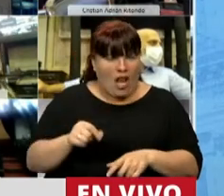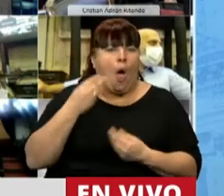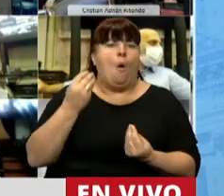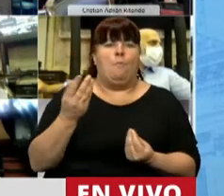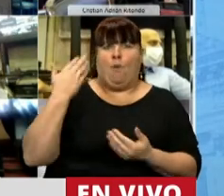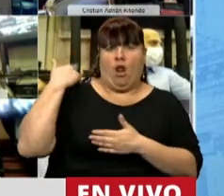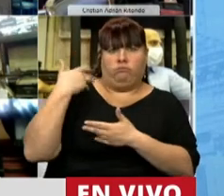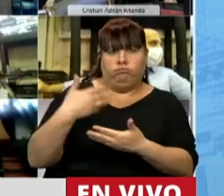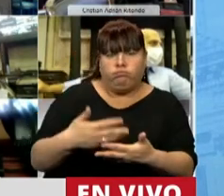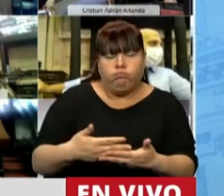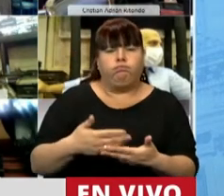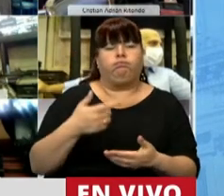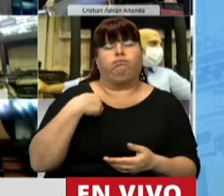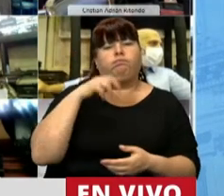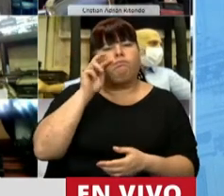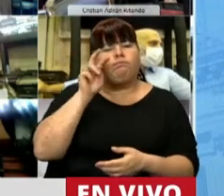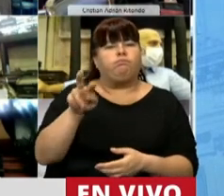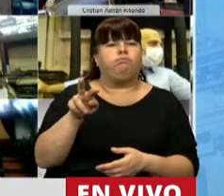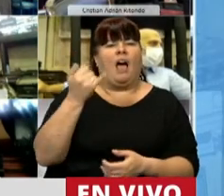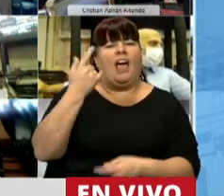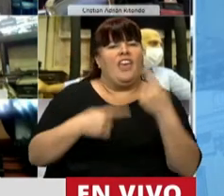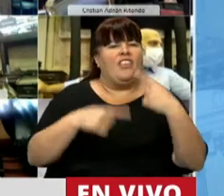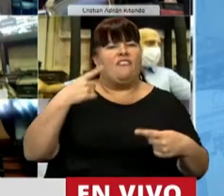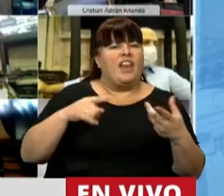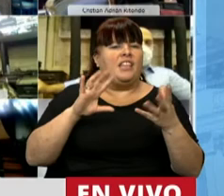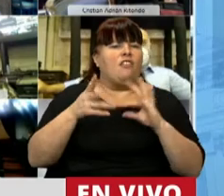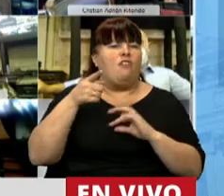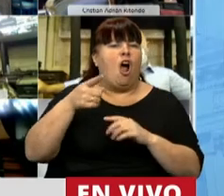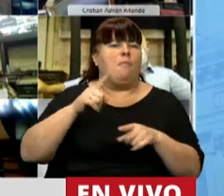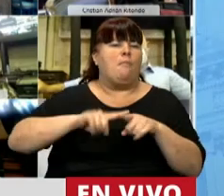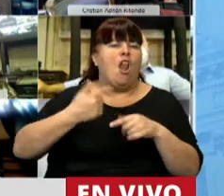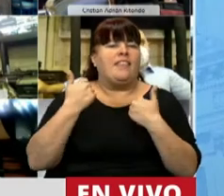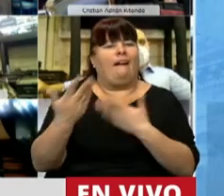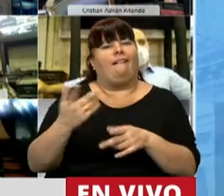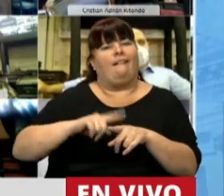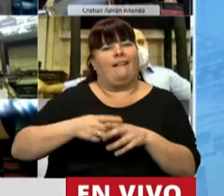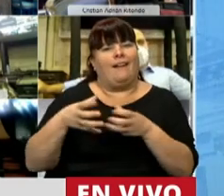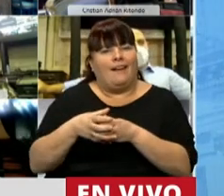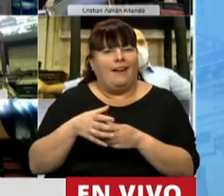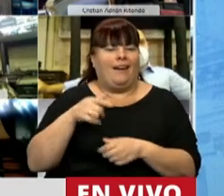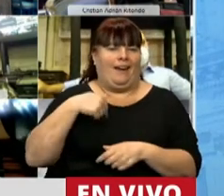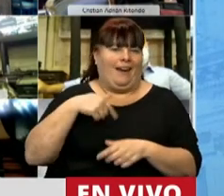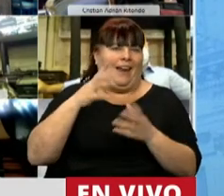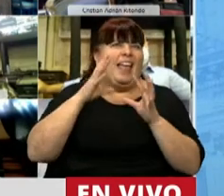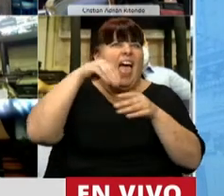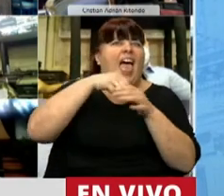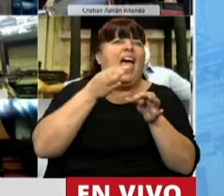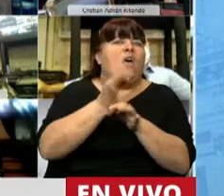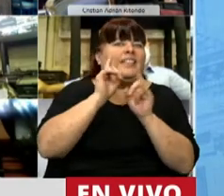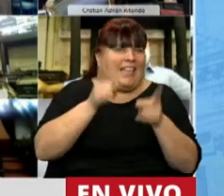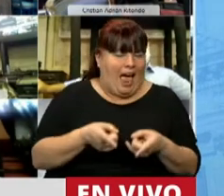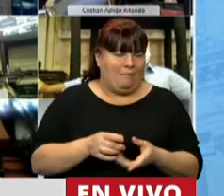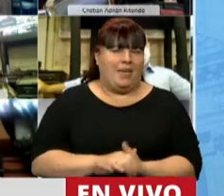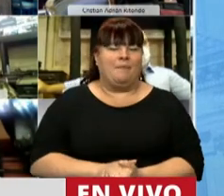los últimos tiempos hemos visto distintas expresiones de política partidaria en nuestro sistema educativo